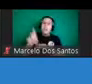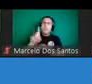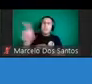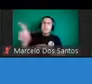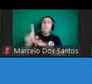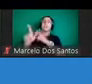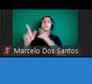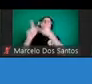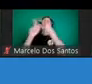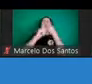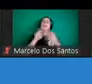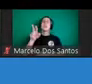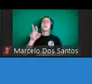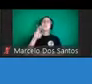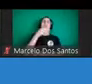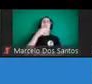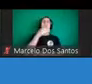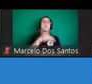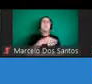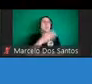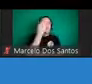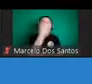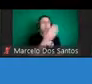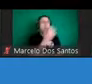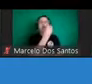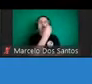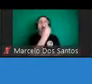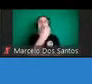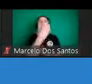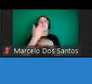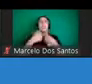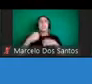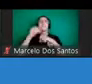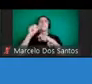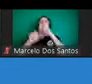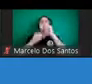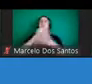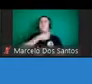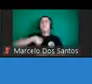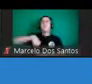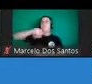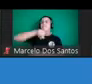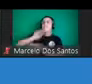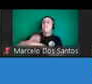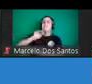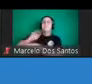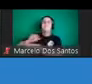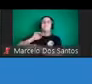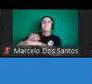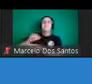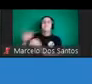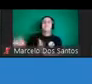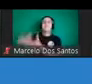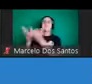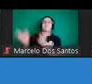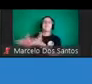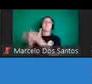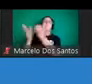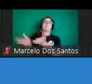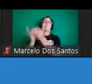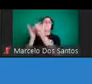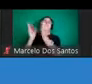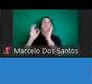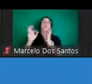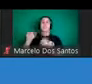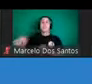al reinsertarme, si es que alguien me lo explica y me lo anticipa. Y facilita, obviamente, los procesos de